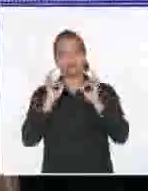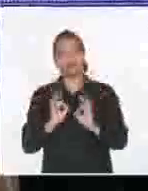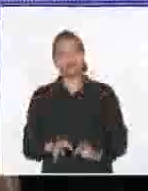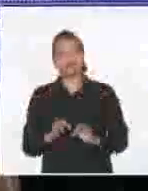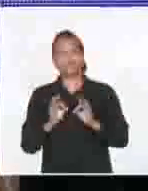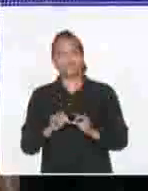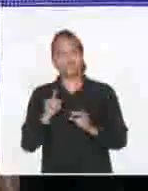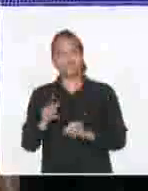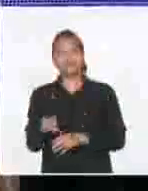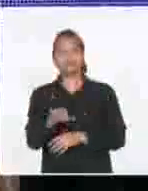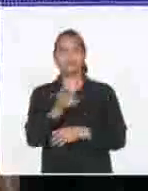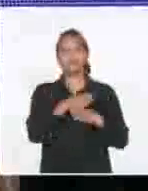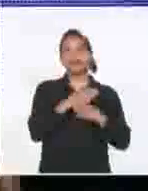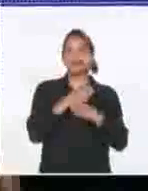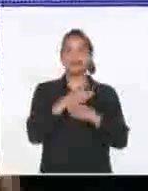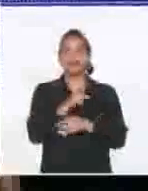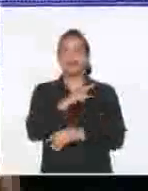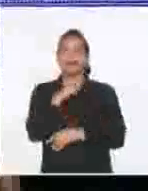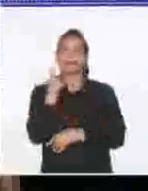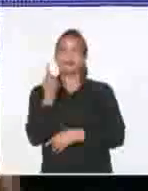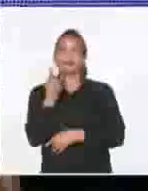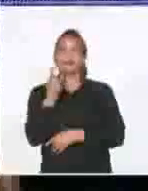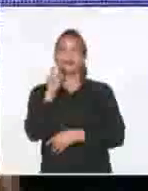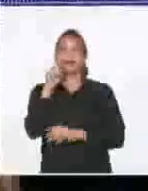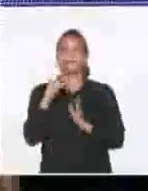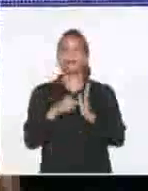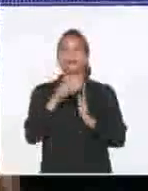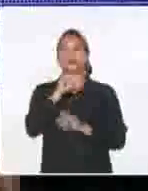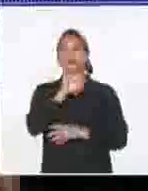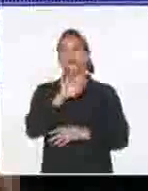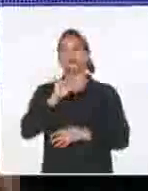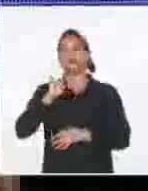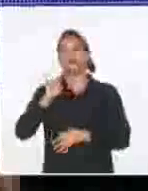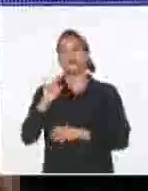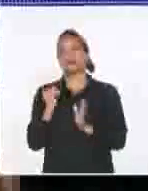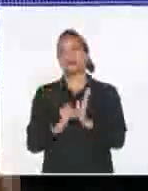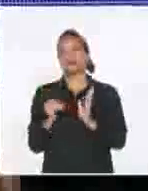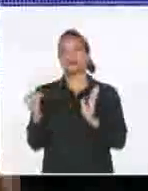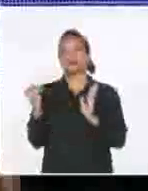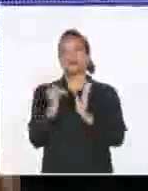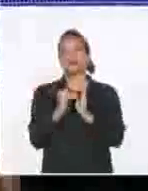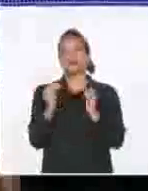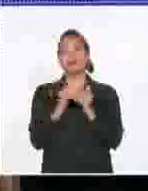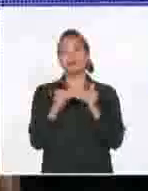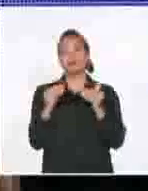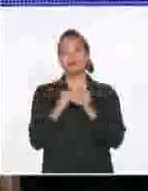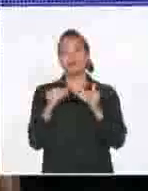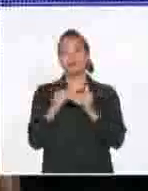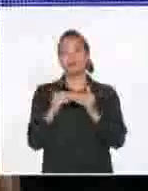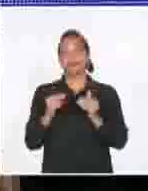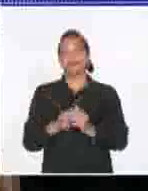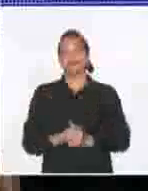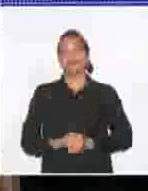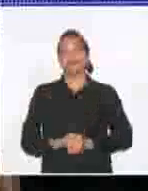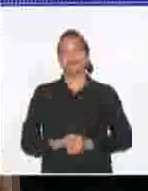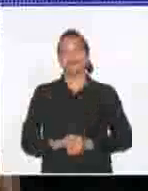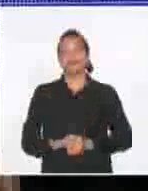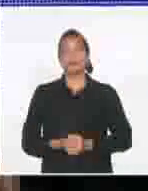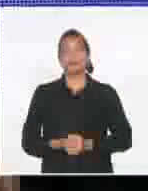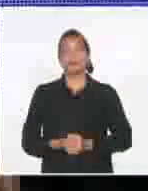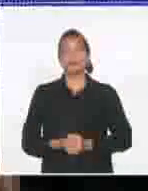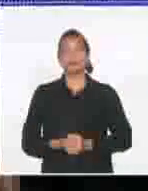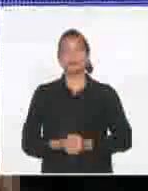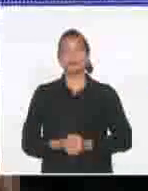significaron pérdidas en el orden de 1.089 millones de dólares. Y